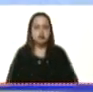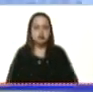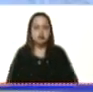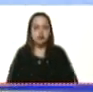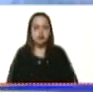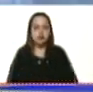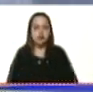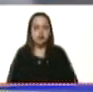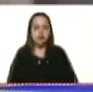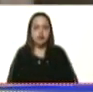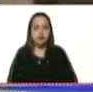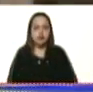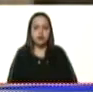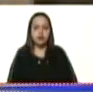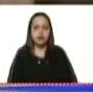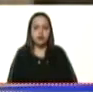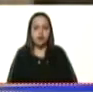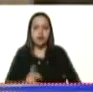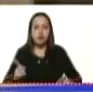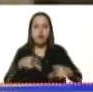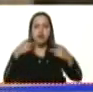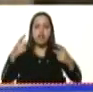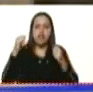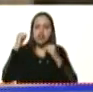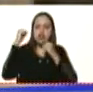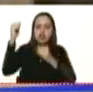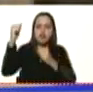Publica El triunfo de la libertad sobre el despotismo.